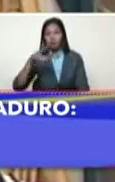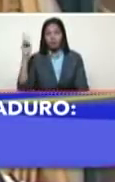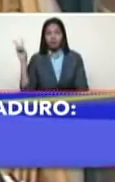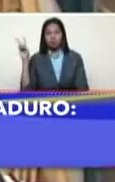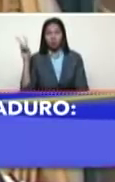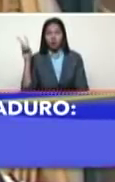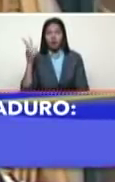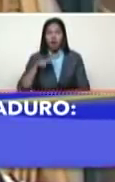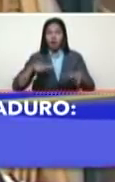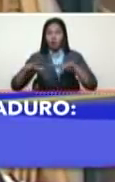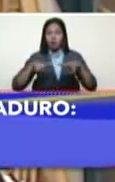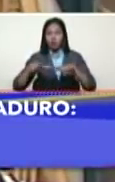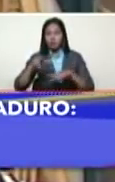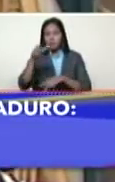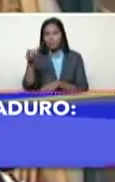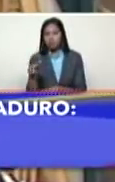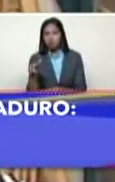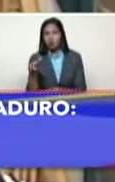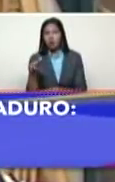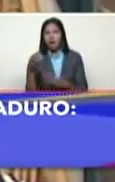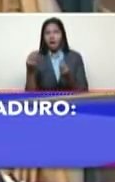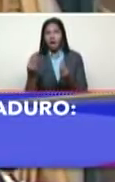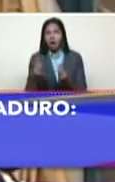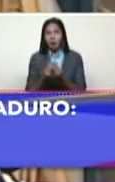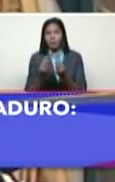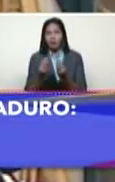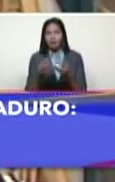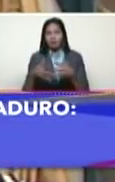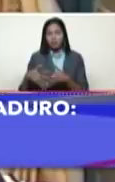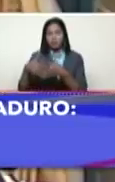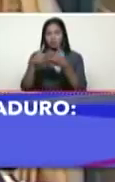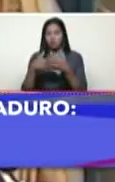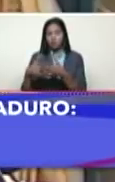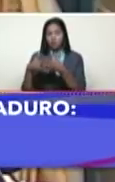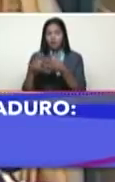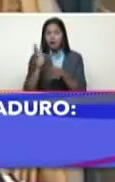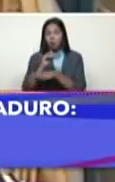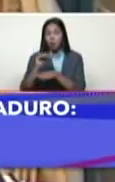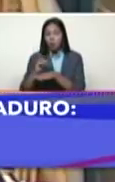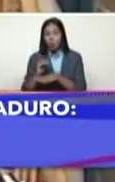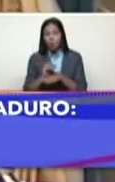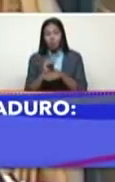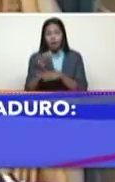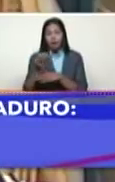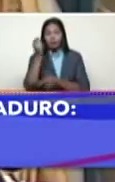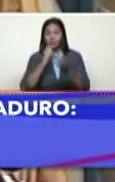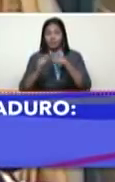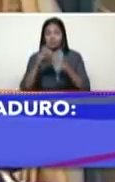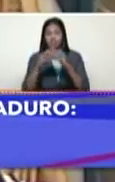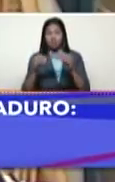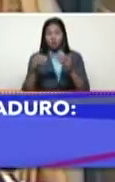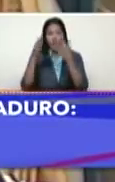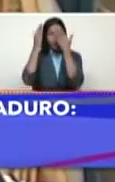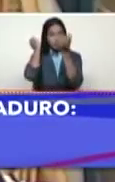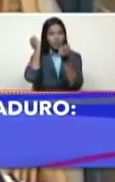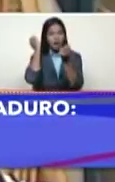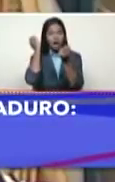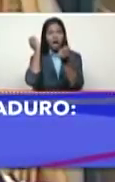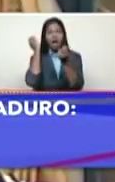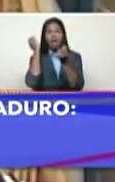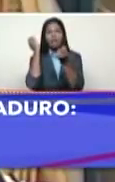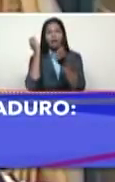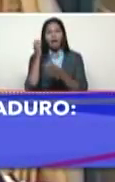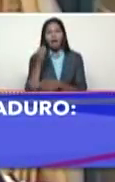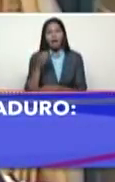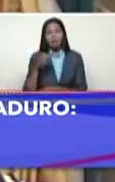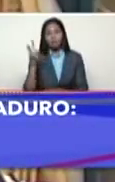colectivo de ciudadanos y ciudadanas estadounidenses, protectores y defensores de la Embajada de la República Bolivariana